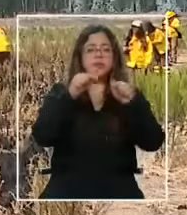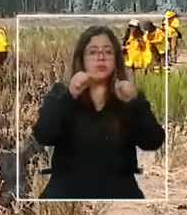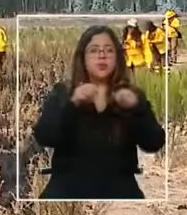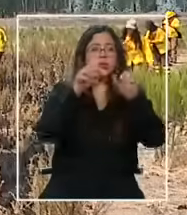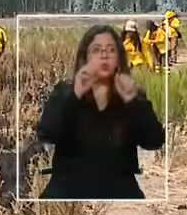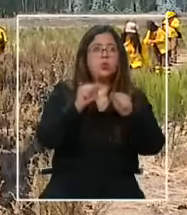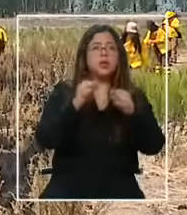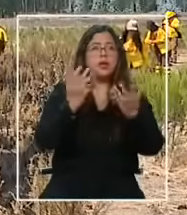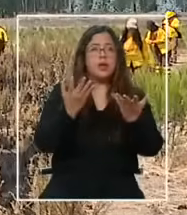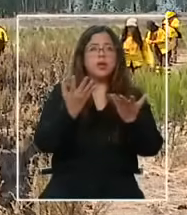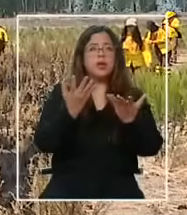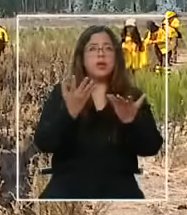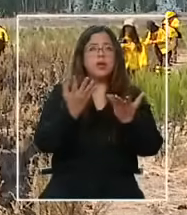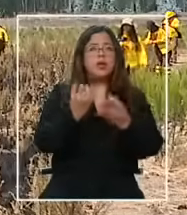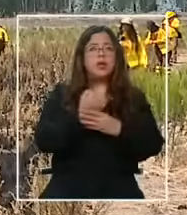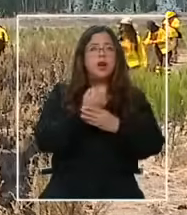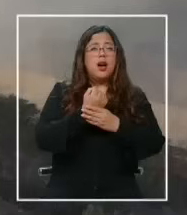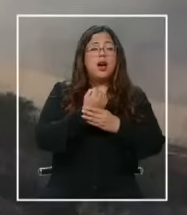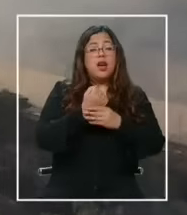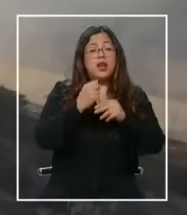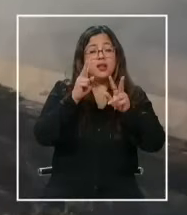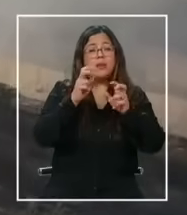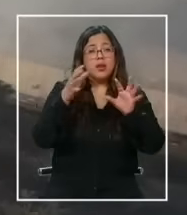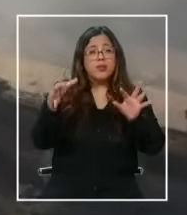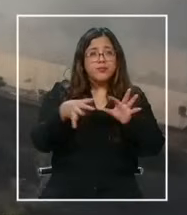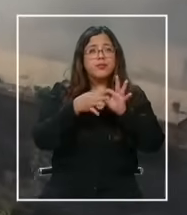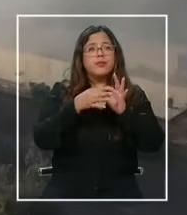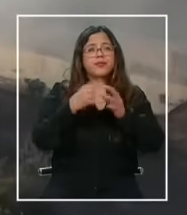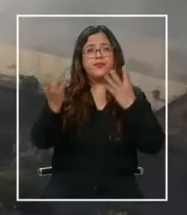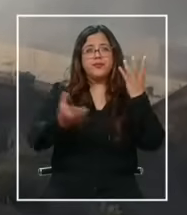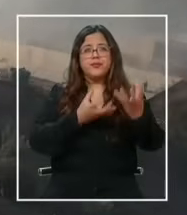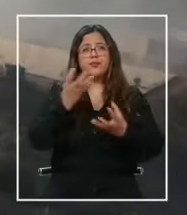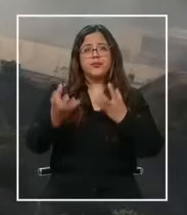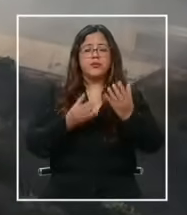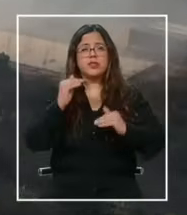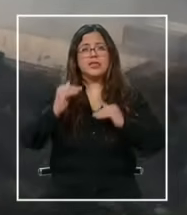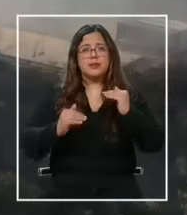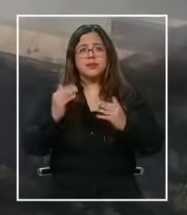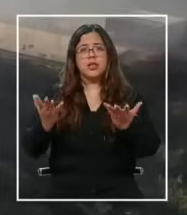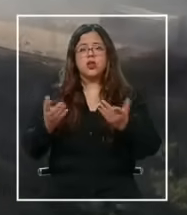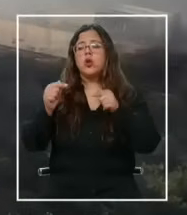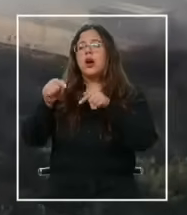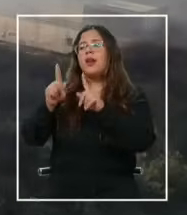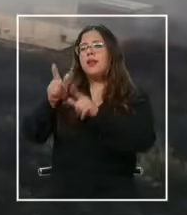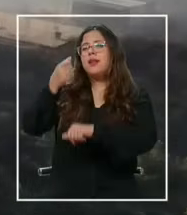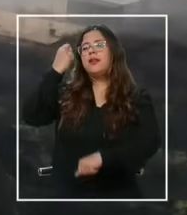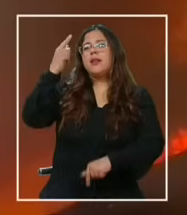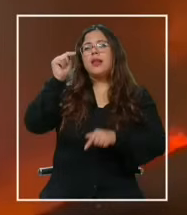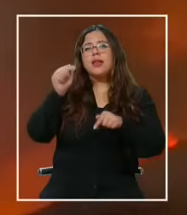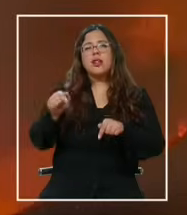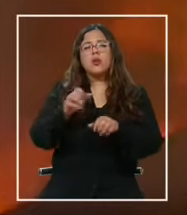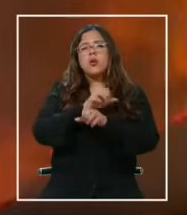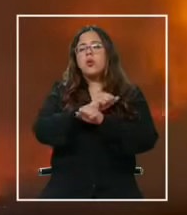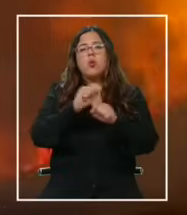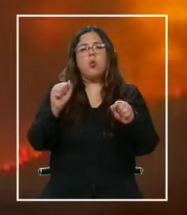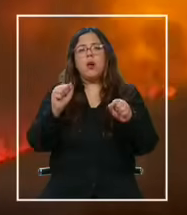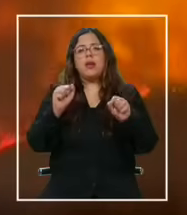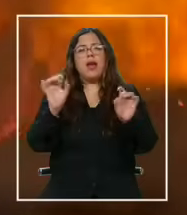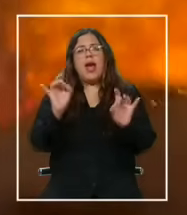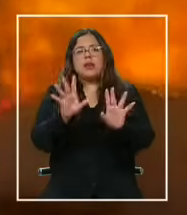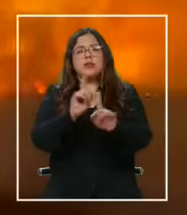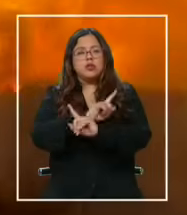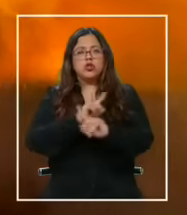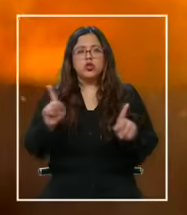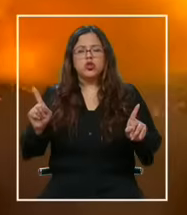acomode a la dinámica de los incendios por ello uno no puede uno tiene que eh comprender que esto no puede quedar inmóvil